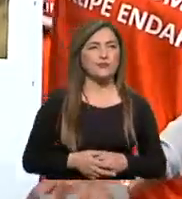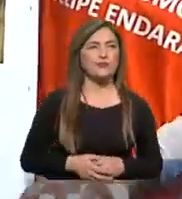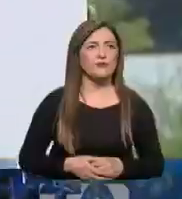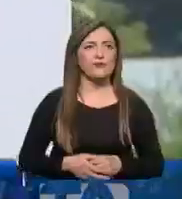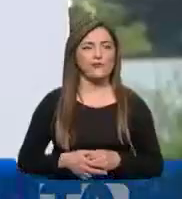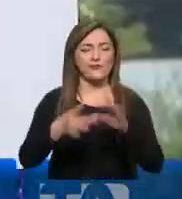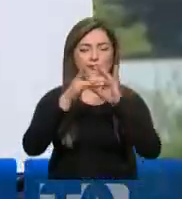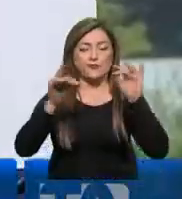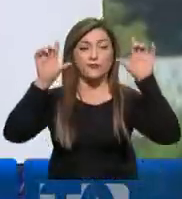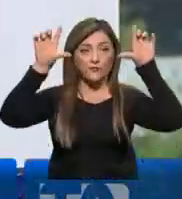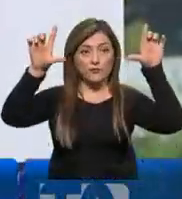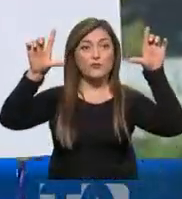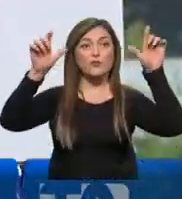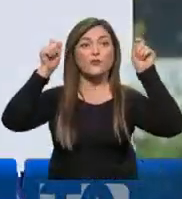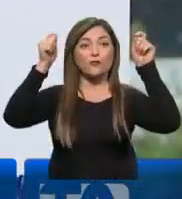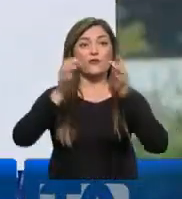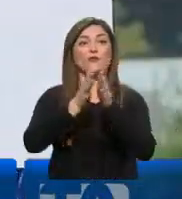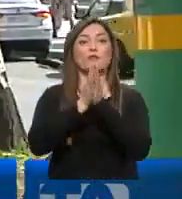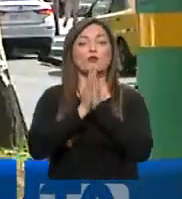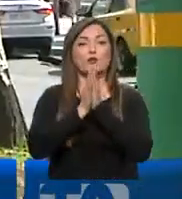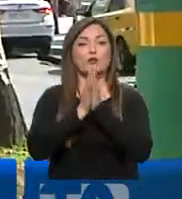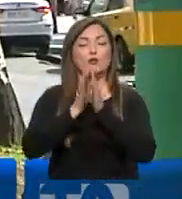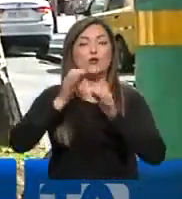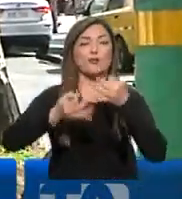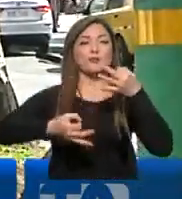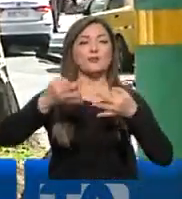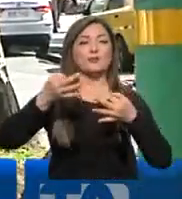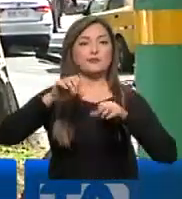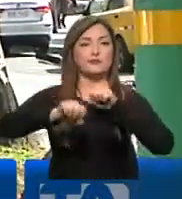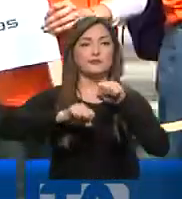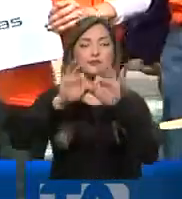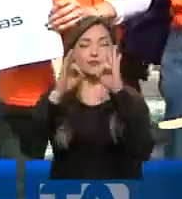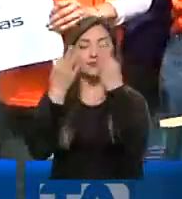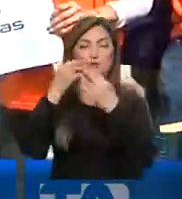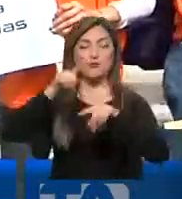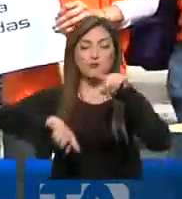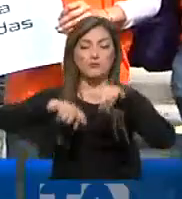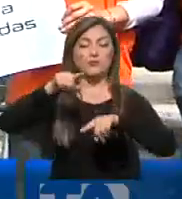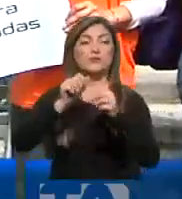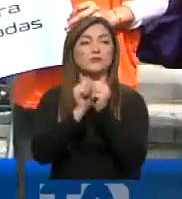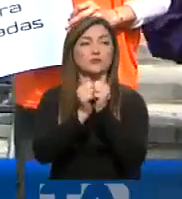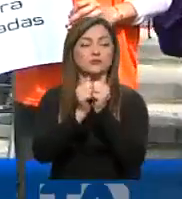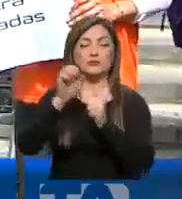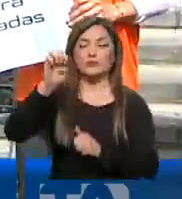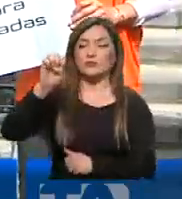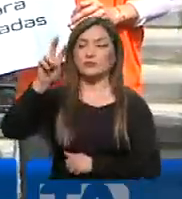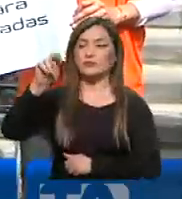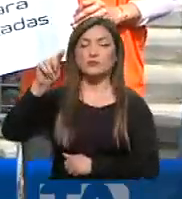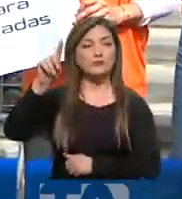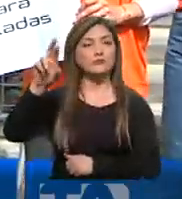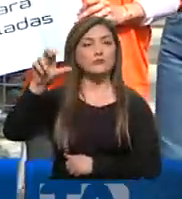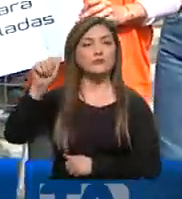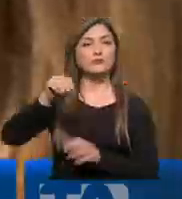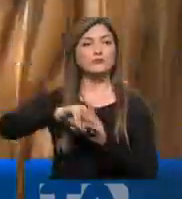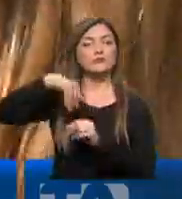con carteles, consignas y con el pedido de justicia, ciclistas, familiares y amigos del deportista Felipe Endara se concentraron